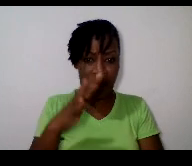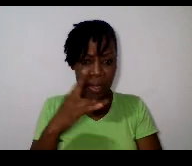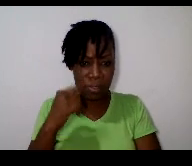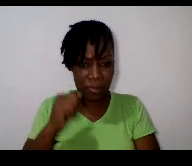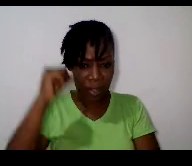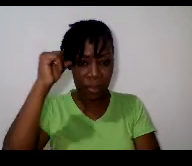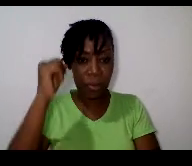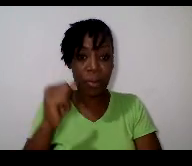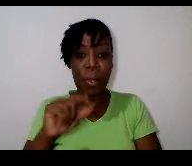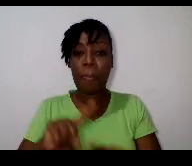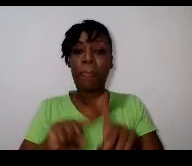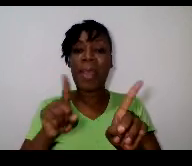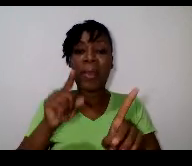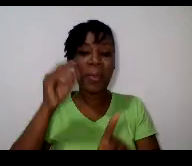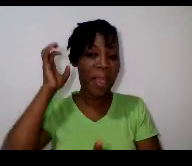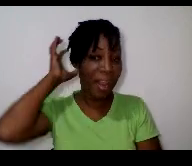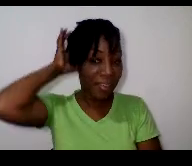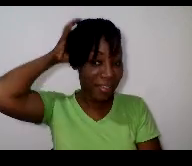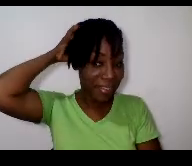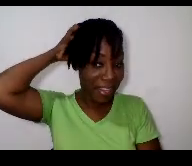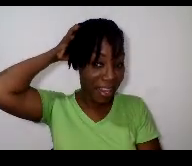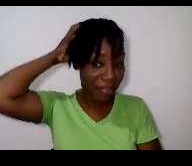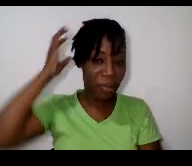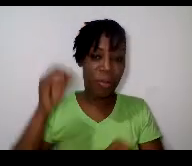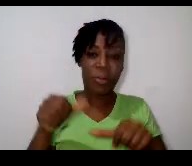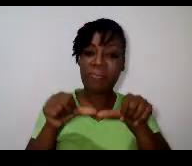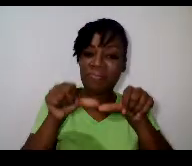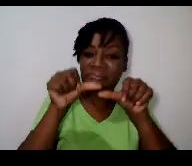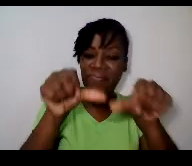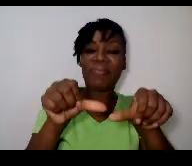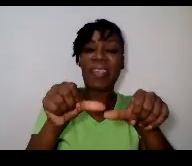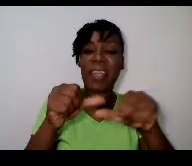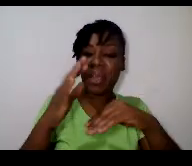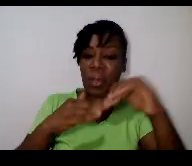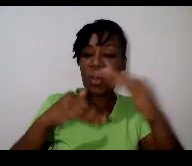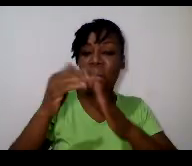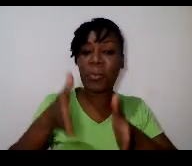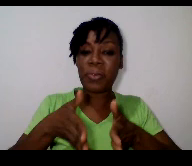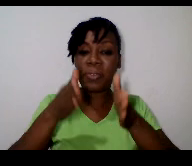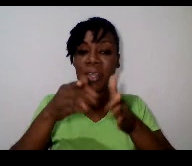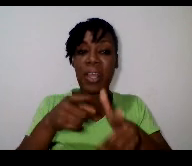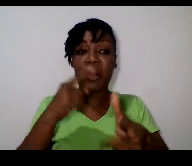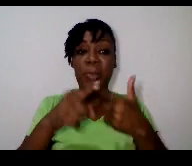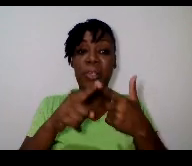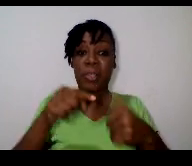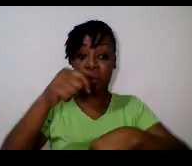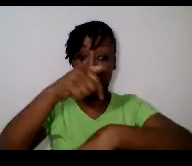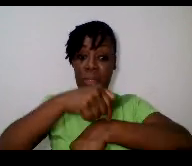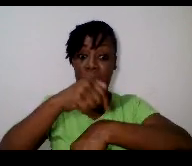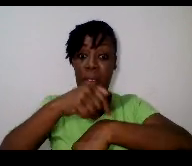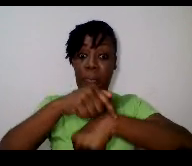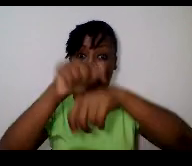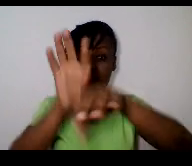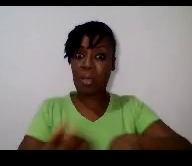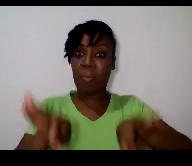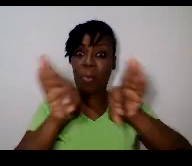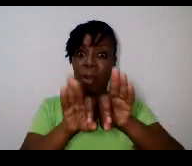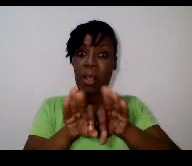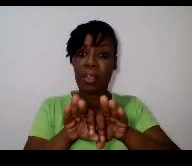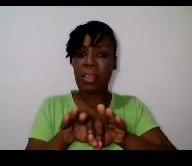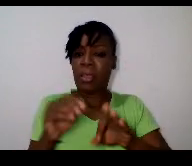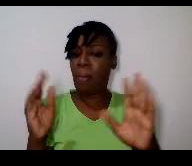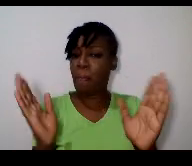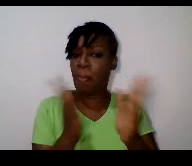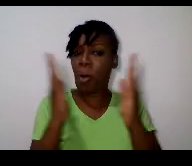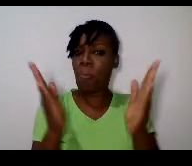en construcción y se está especializando. Entonces es una época clave en la que debemos de promover